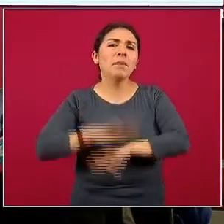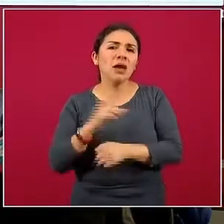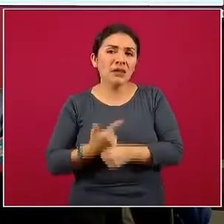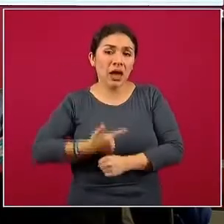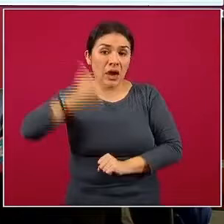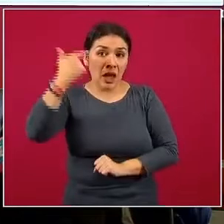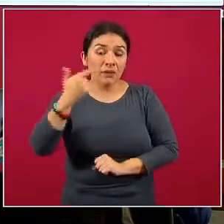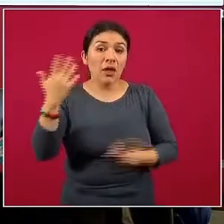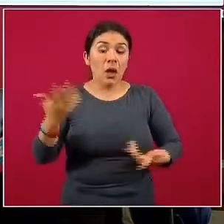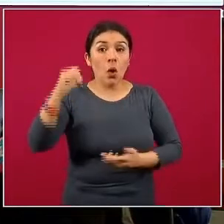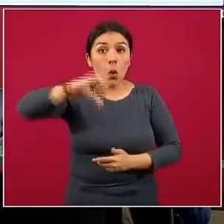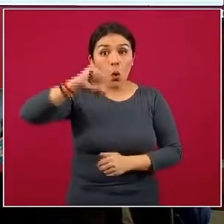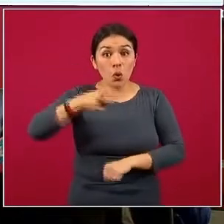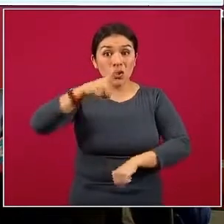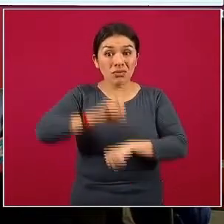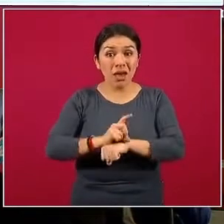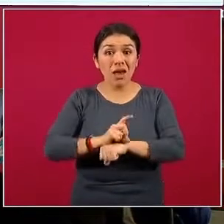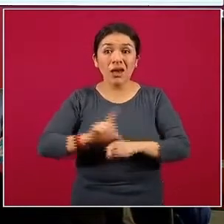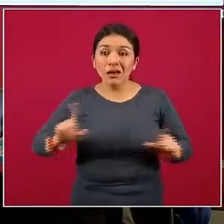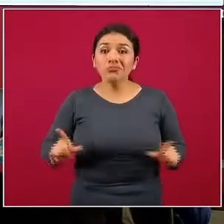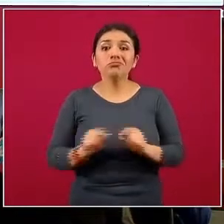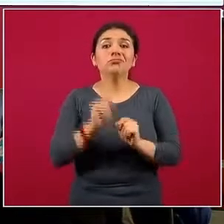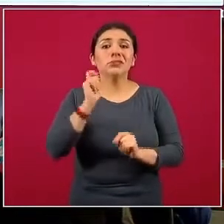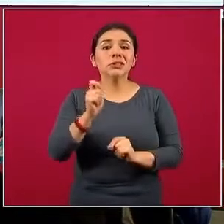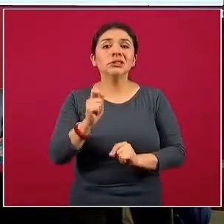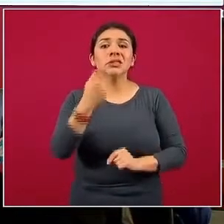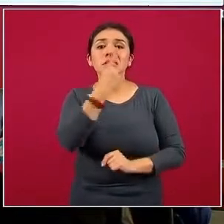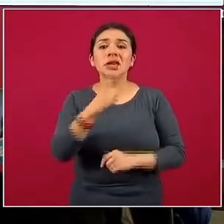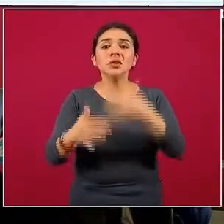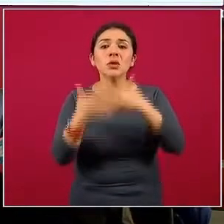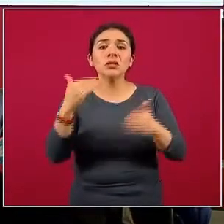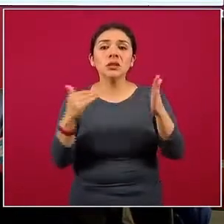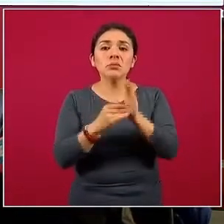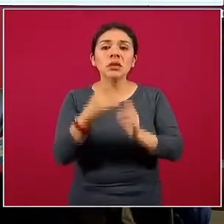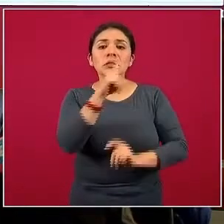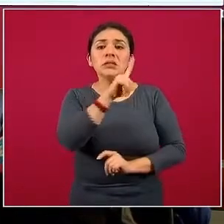enfermedad, que para hoy lamentablemente suman